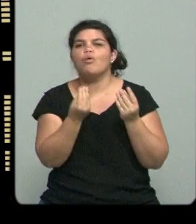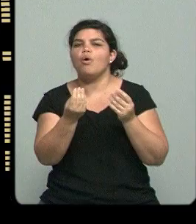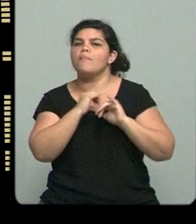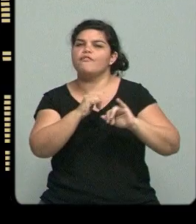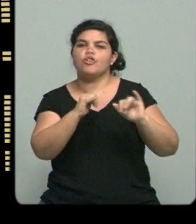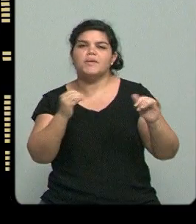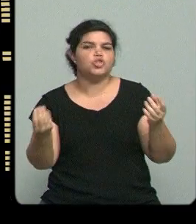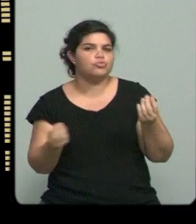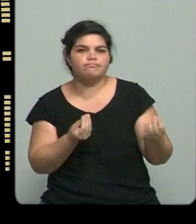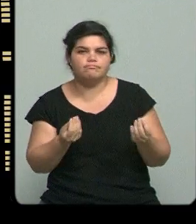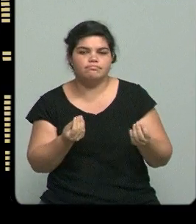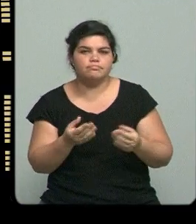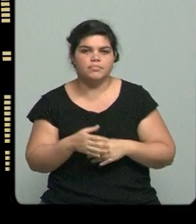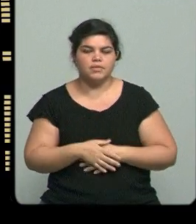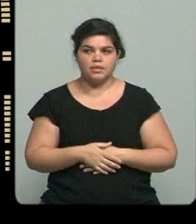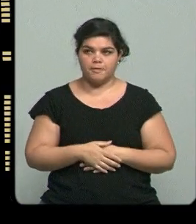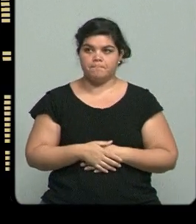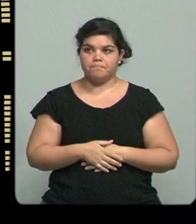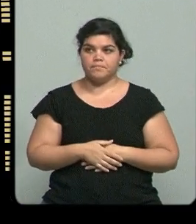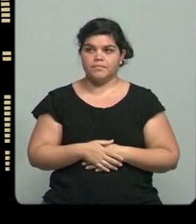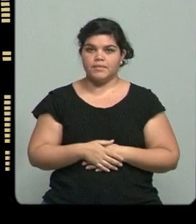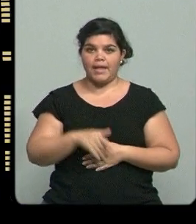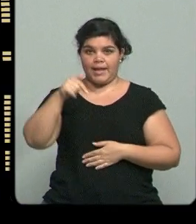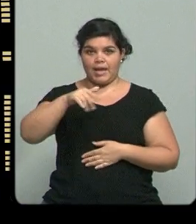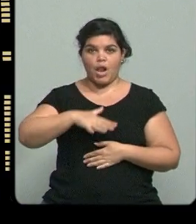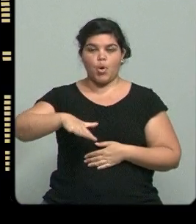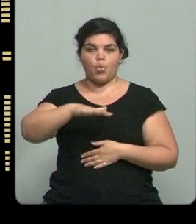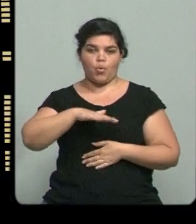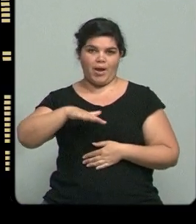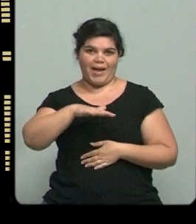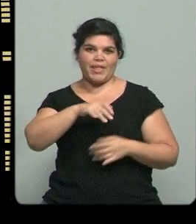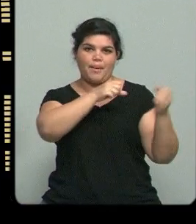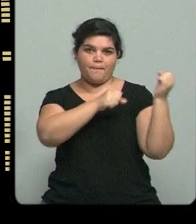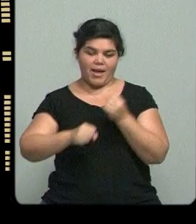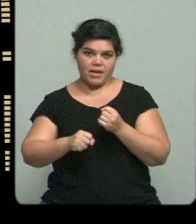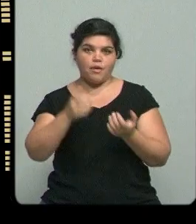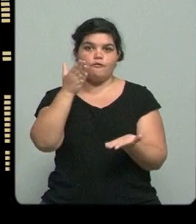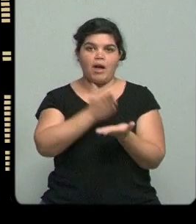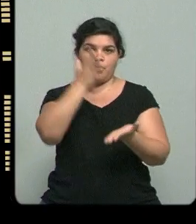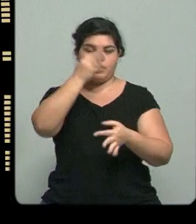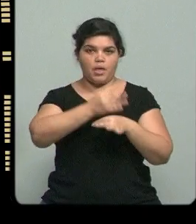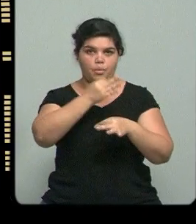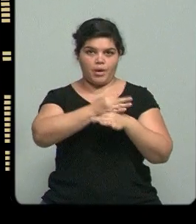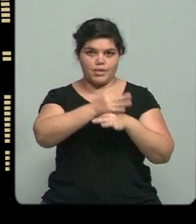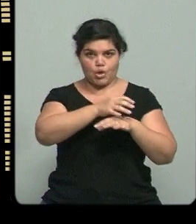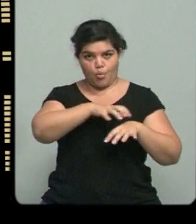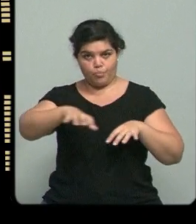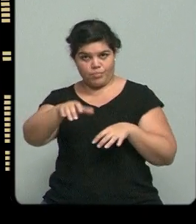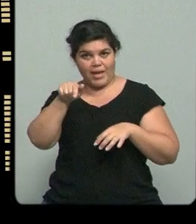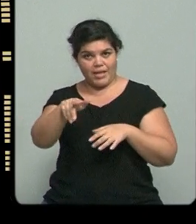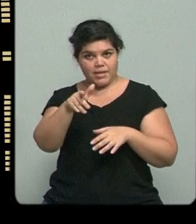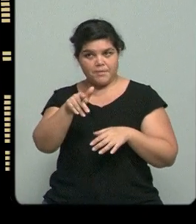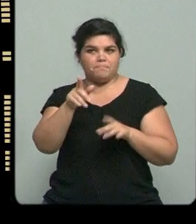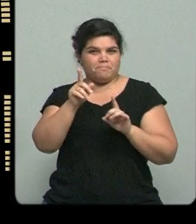¿dónde encuentran toda la información? Bueno, tienen que acercarse acá a la sede campus de la Facultad de Educación.